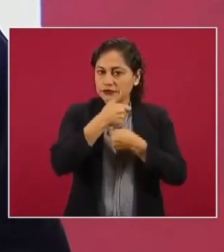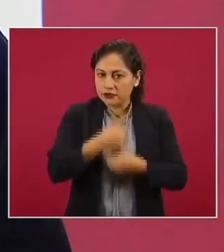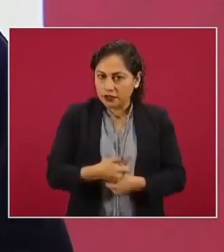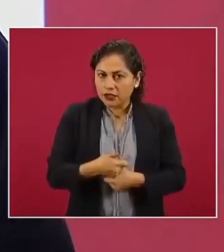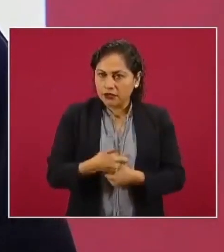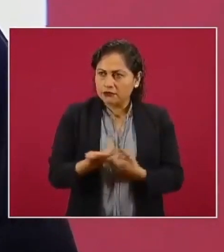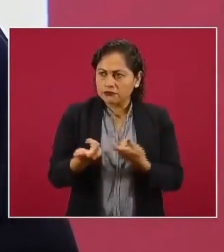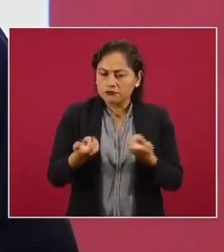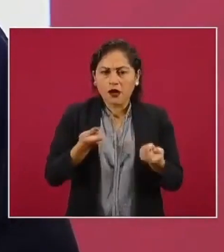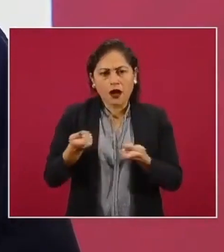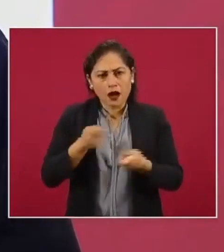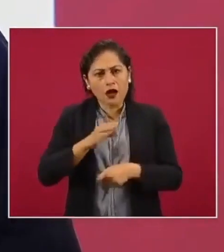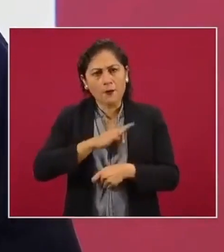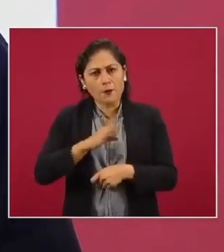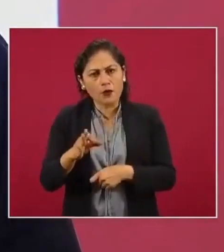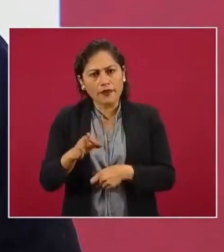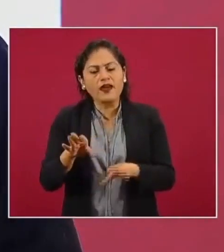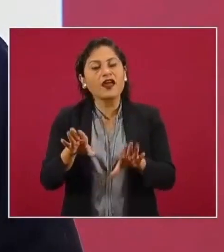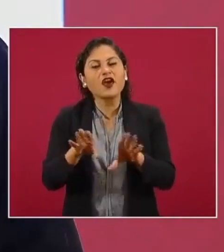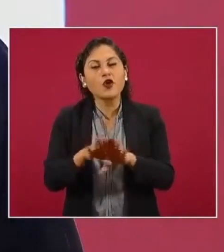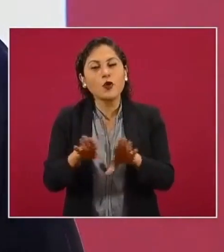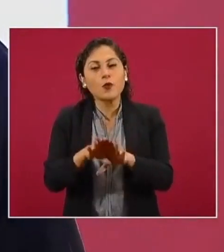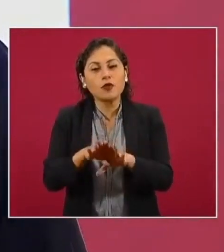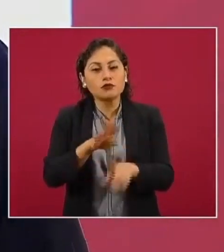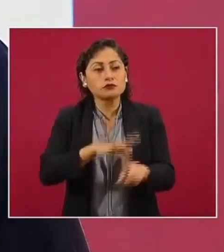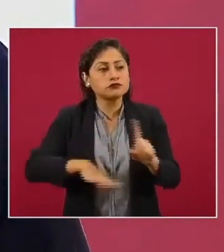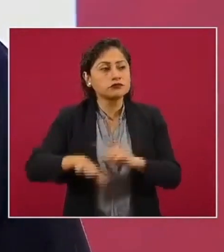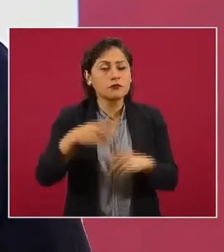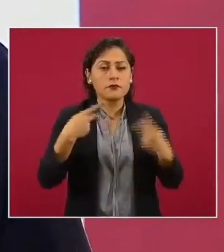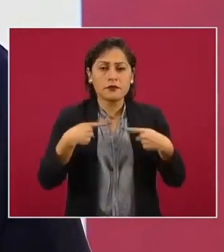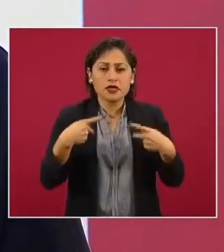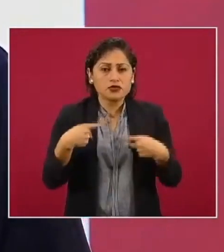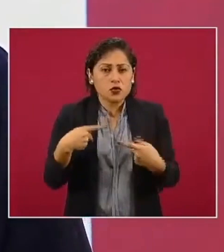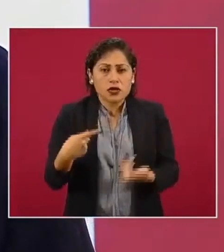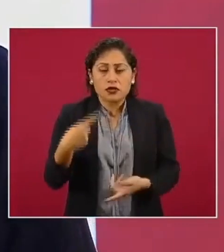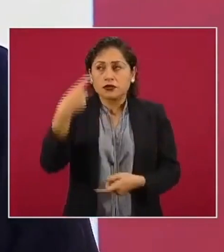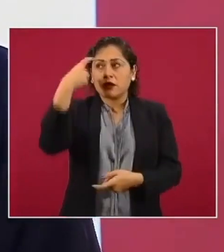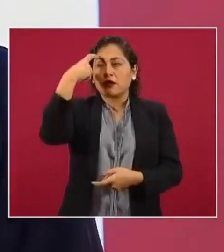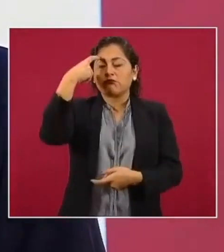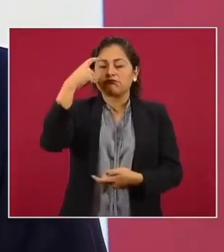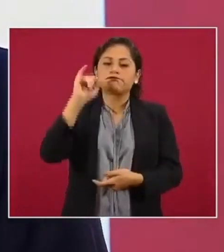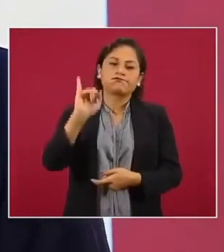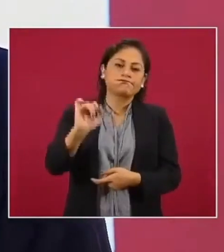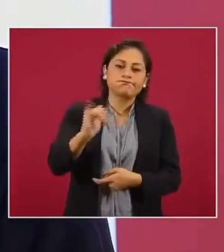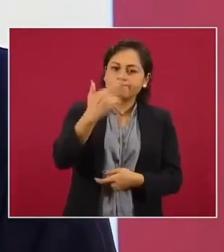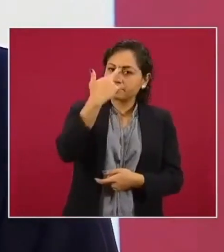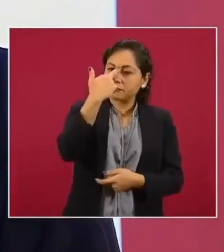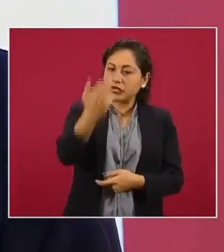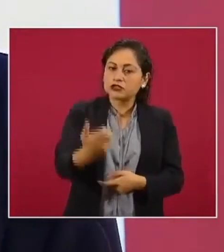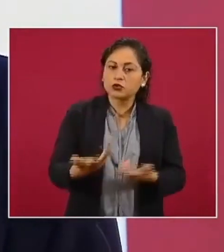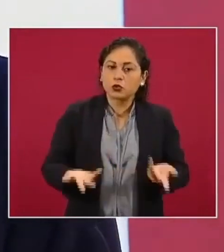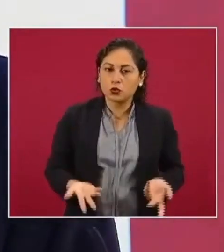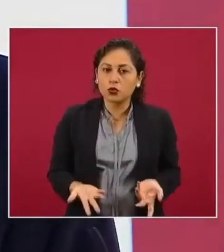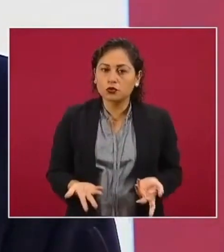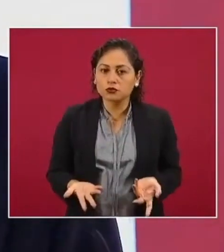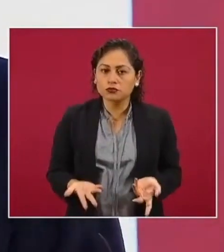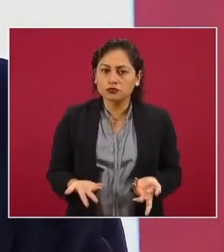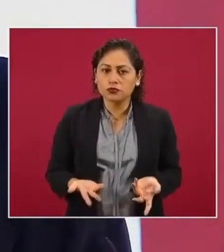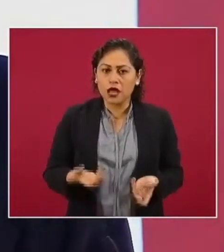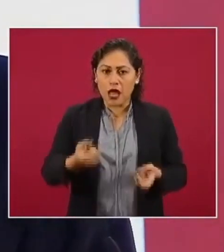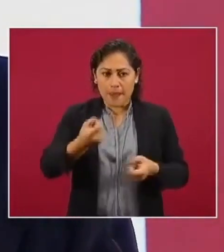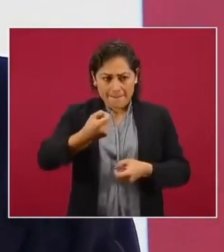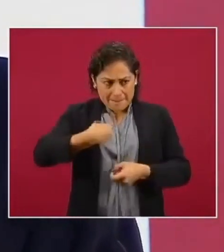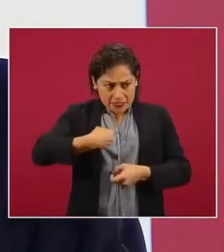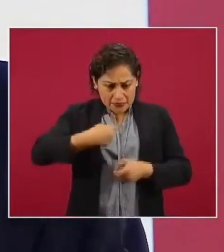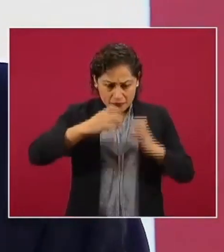con reflexión. Y también llama a perdonar los abusos. Aseguró que en México, dijo el presidente, hay un proceso de degradación